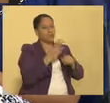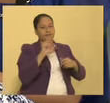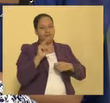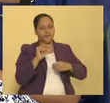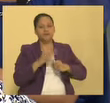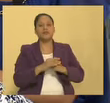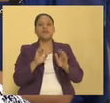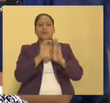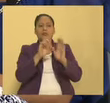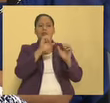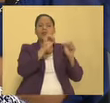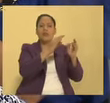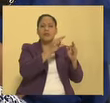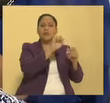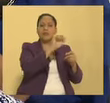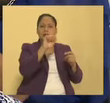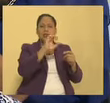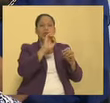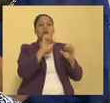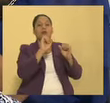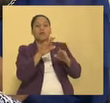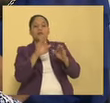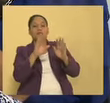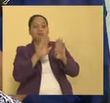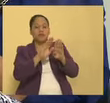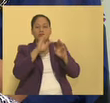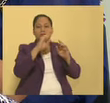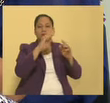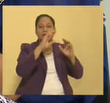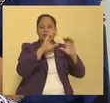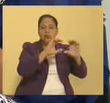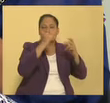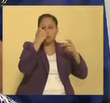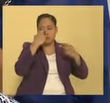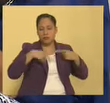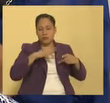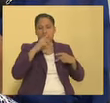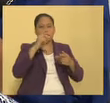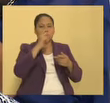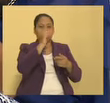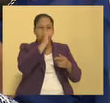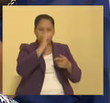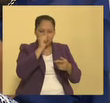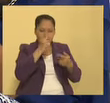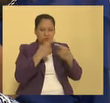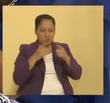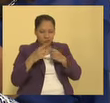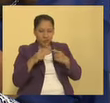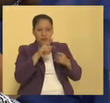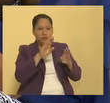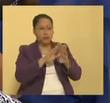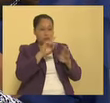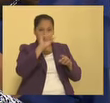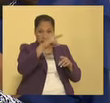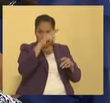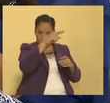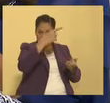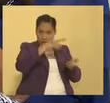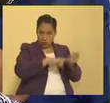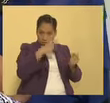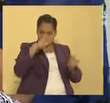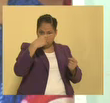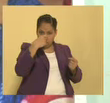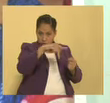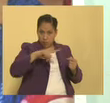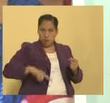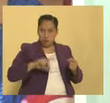de los que estás hablando y centros de salud únicamente que pertenecen obviamente al DF y aparte que forman parte del gobierno del Distrito